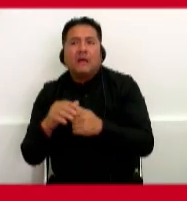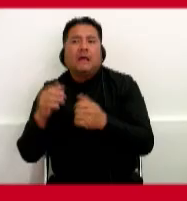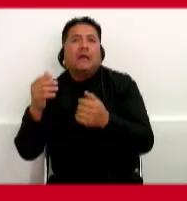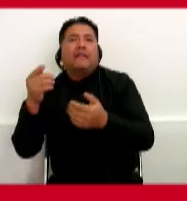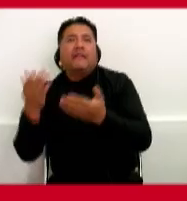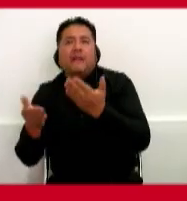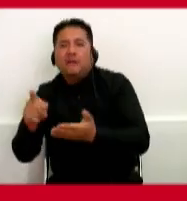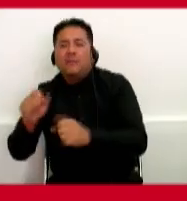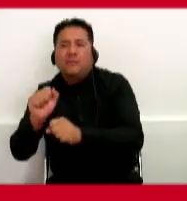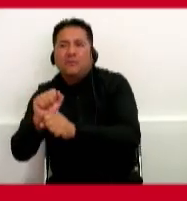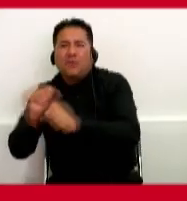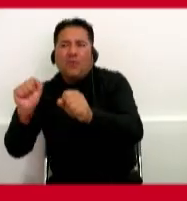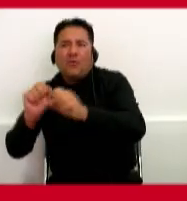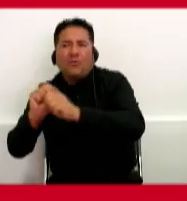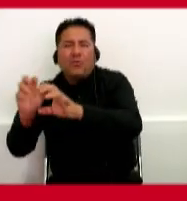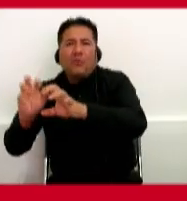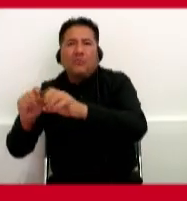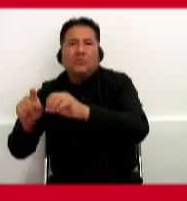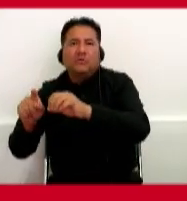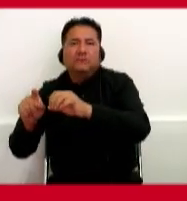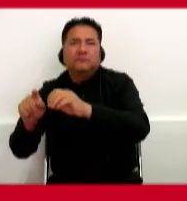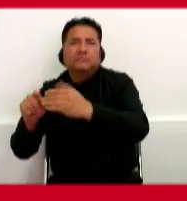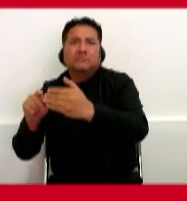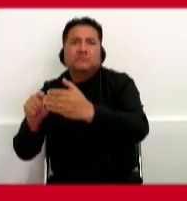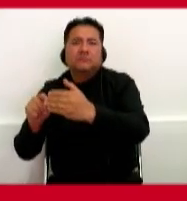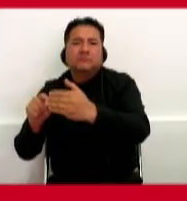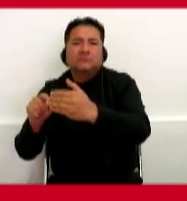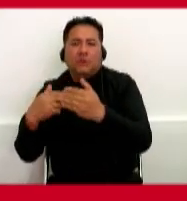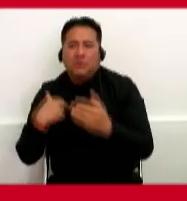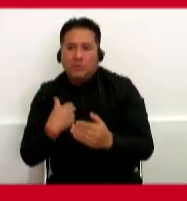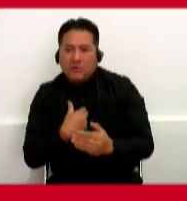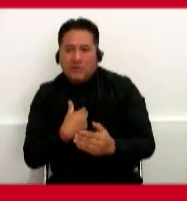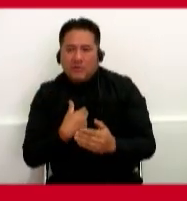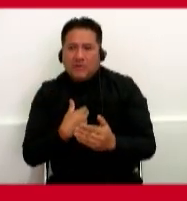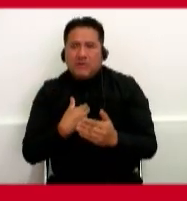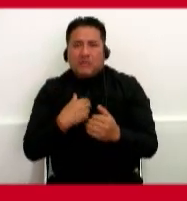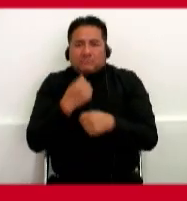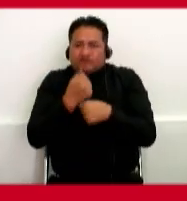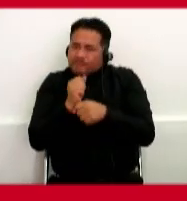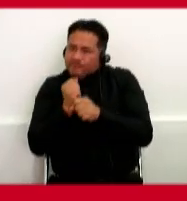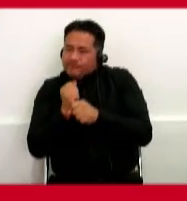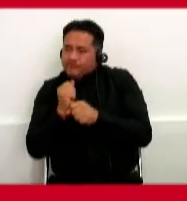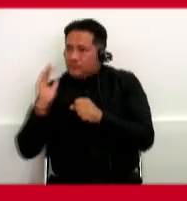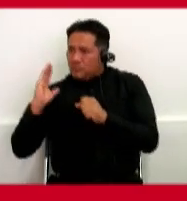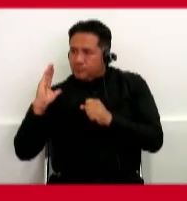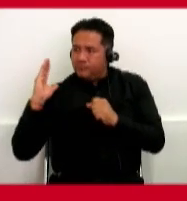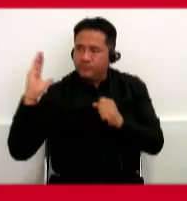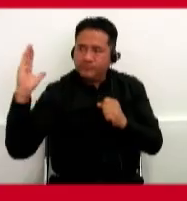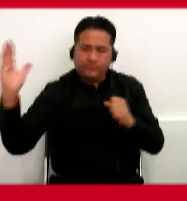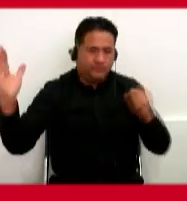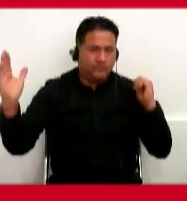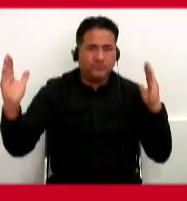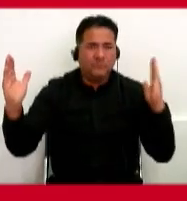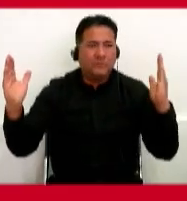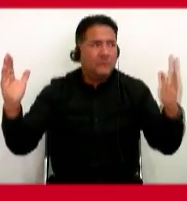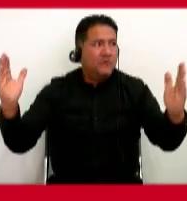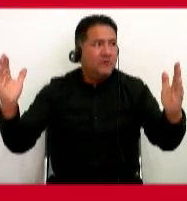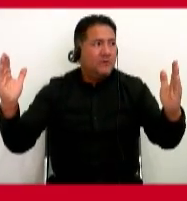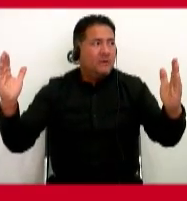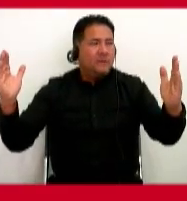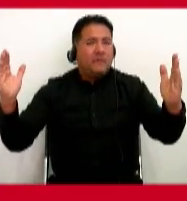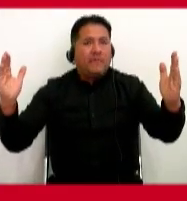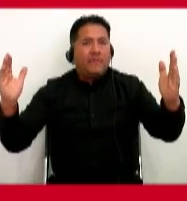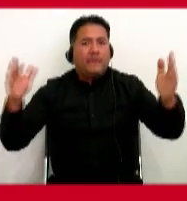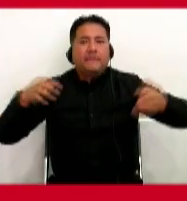y rellenado esa primera cámara, formamos especie de una barrera respecto a la zona de contacto que nos